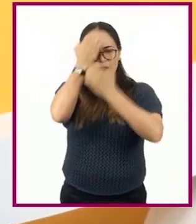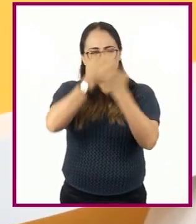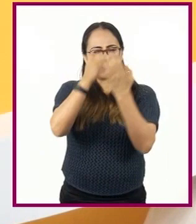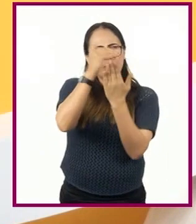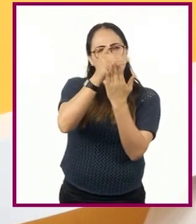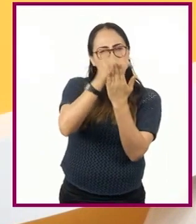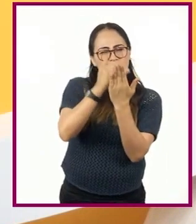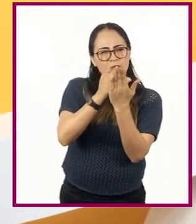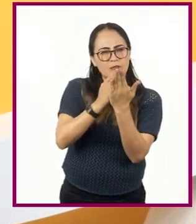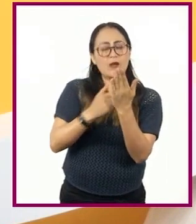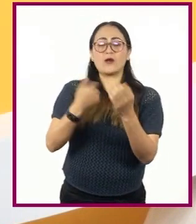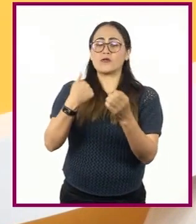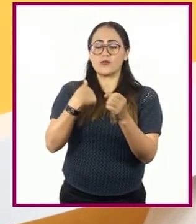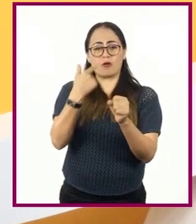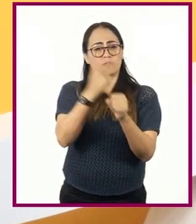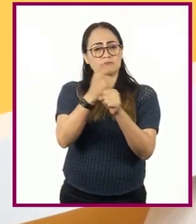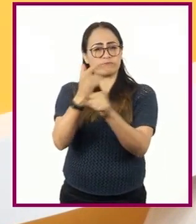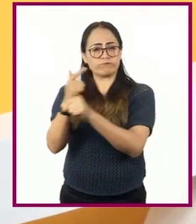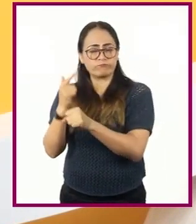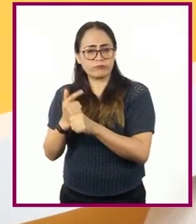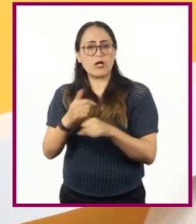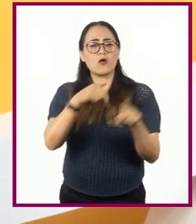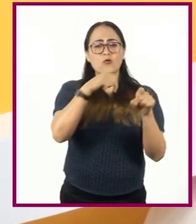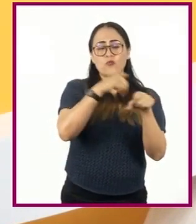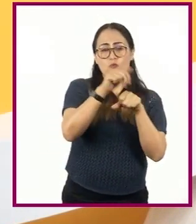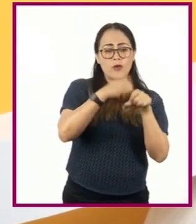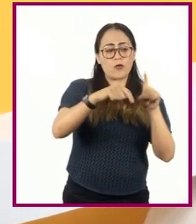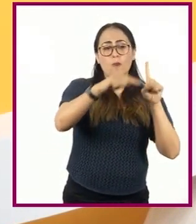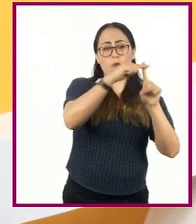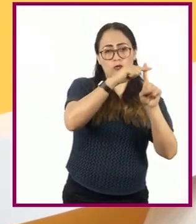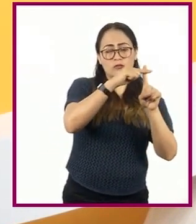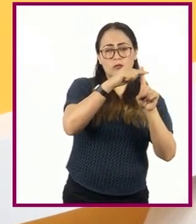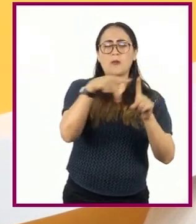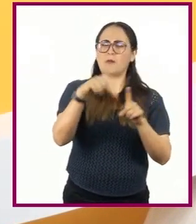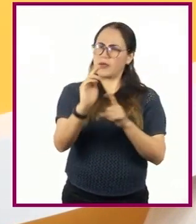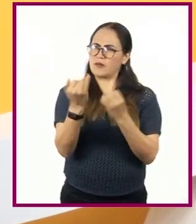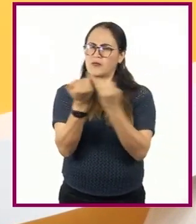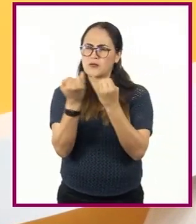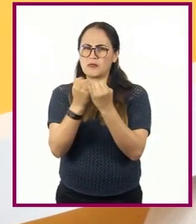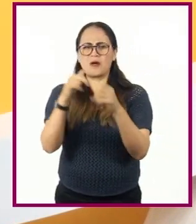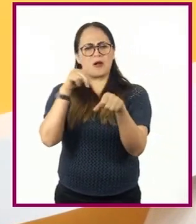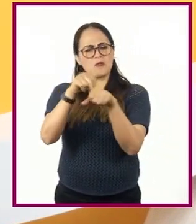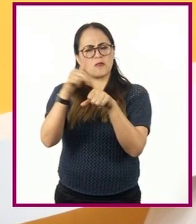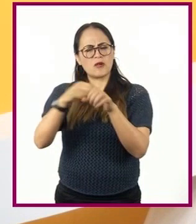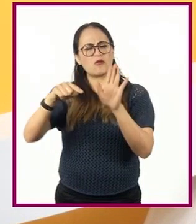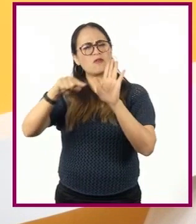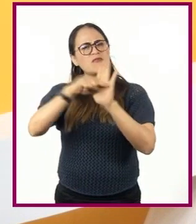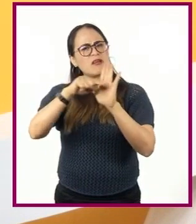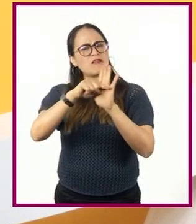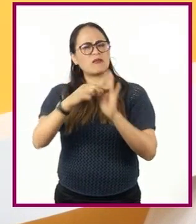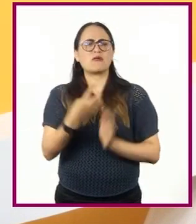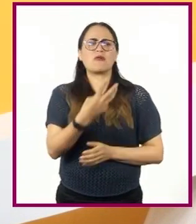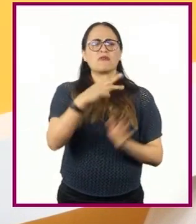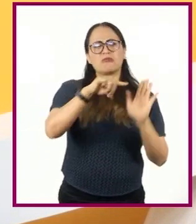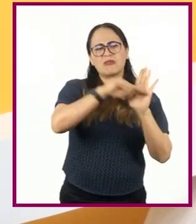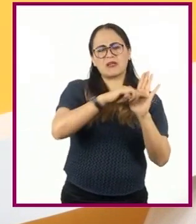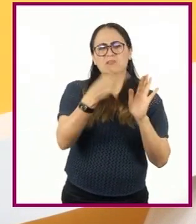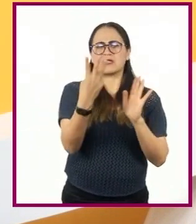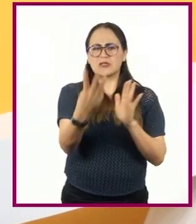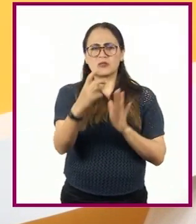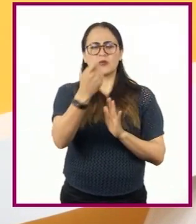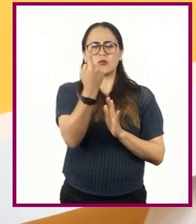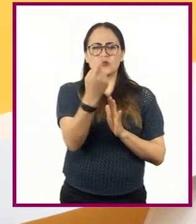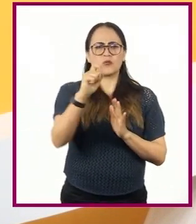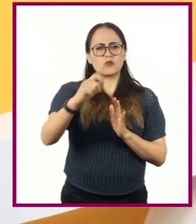numéricas. Yo identifiqué que en ellas hay números positivos, pero también negativos. 3 negativos, 1.5